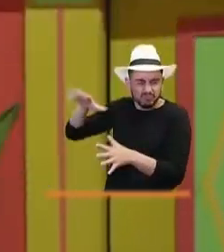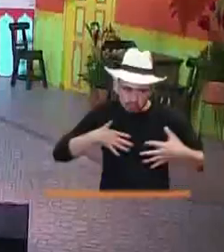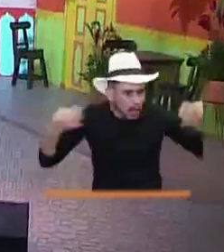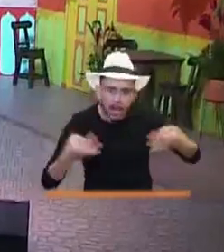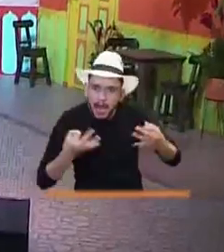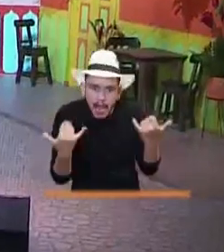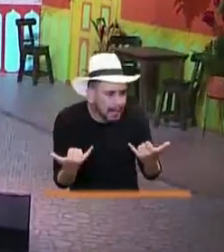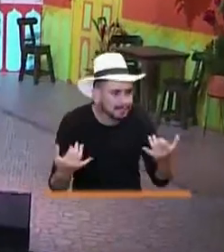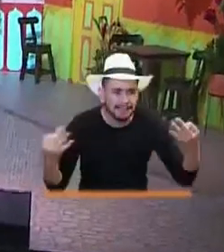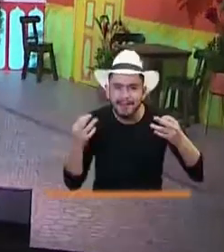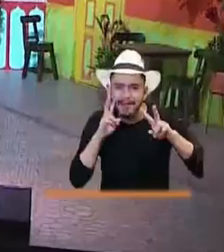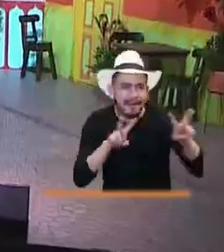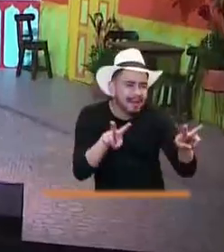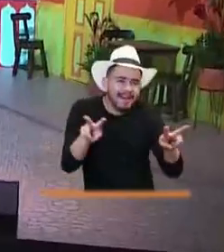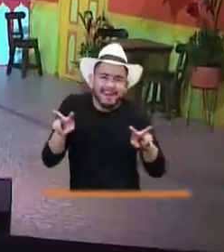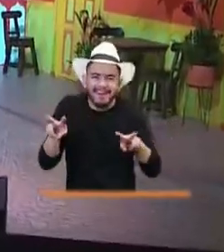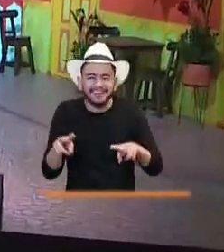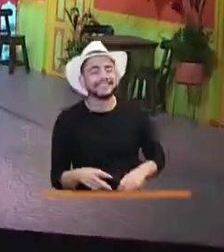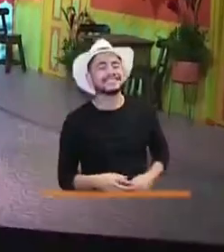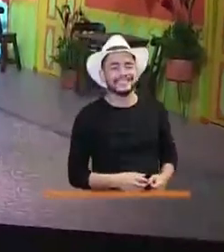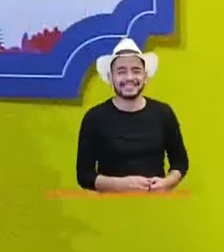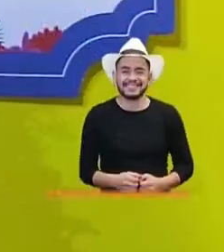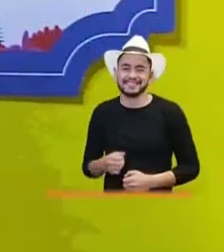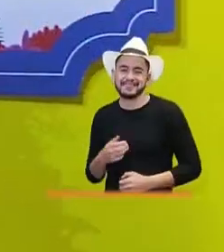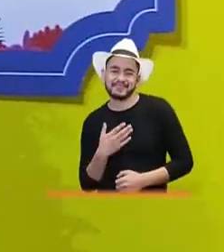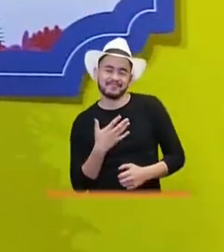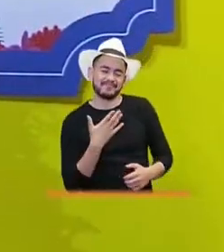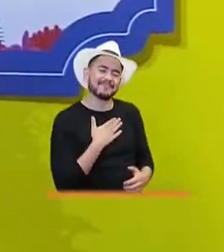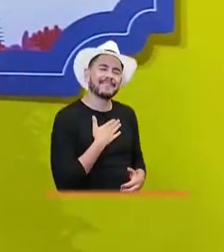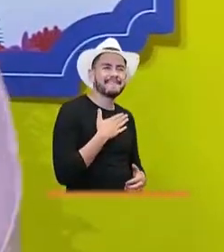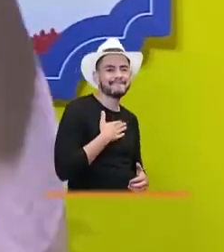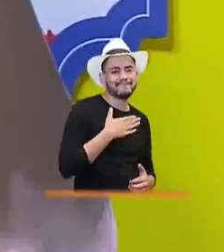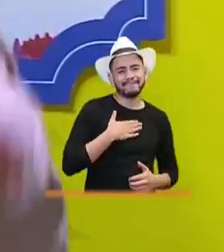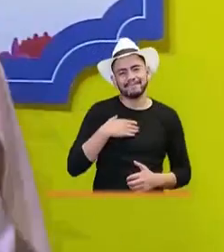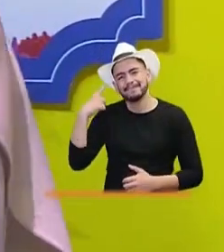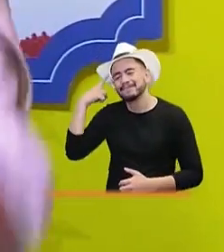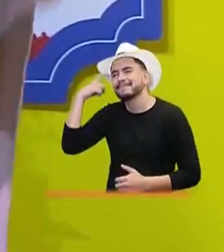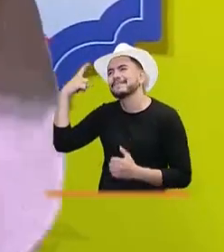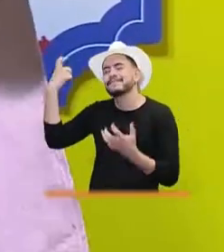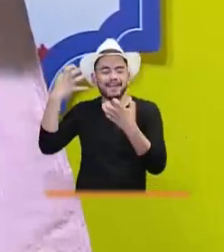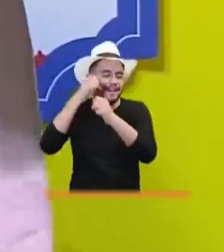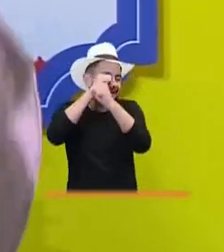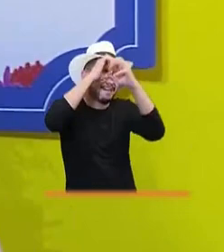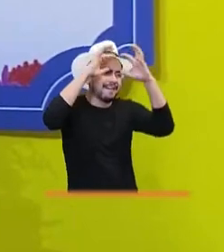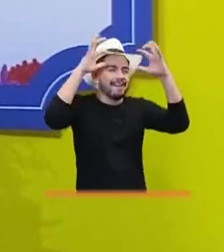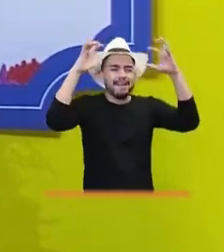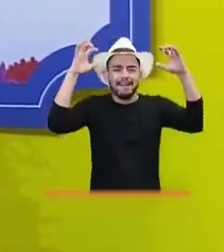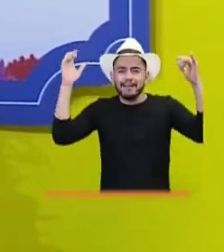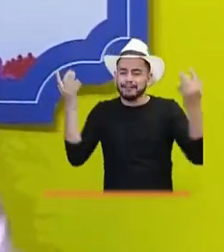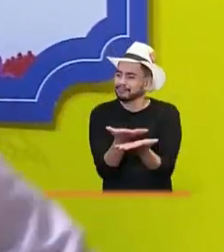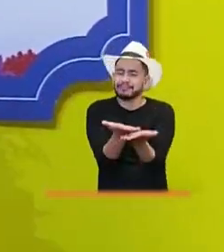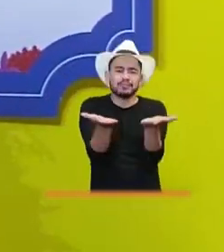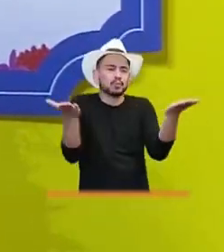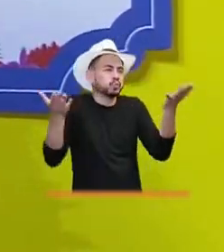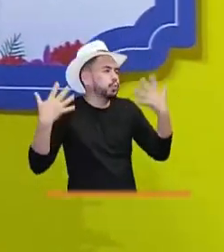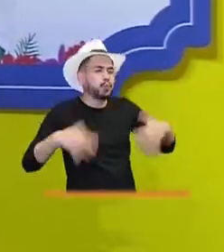realidad. Yo tengo la fantasía que es un campo donde brilla el